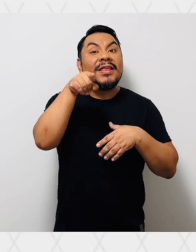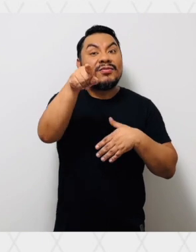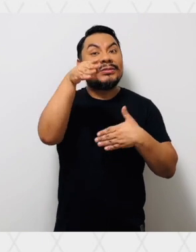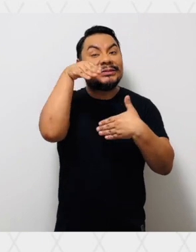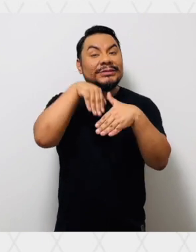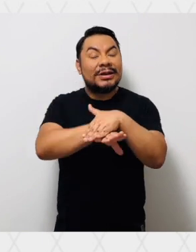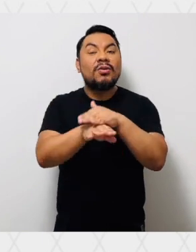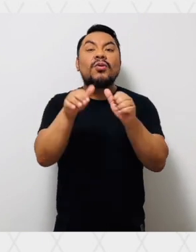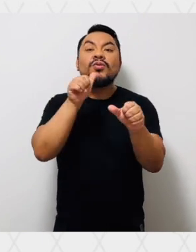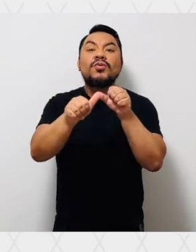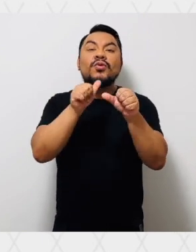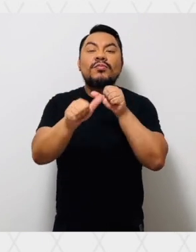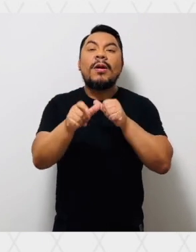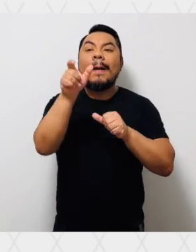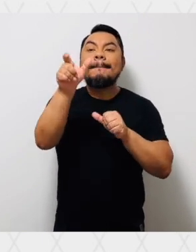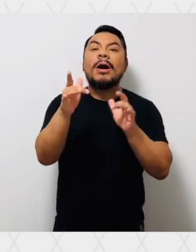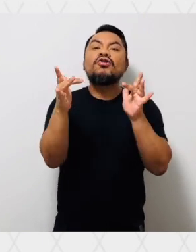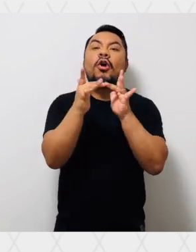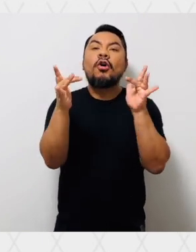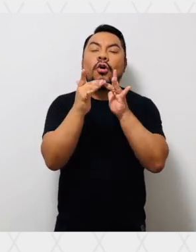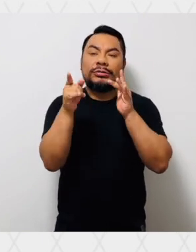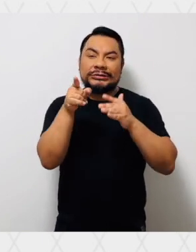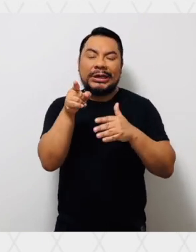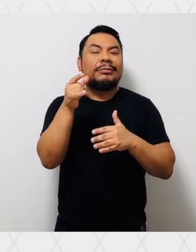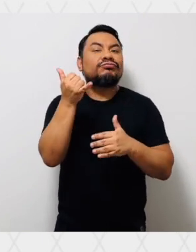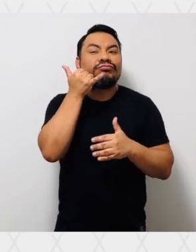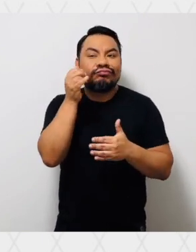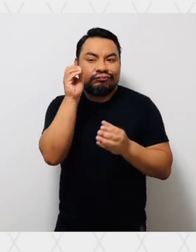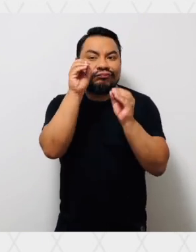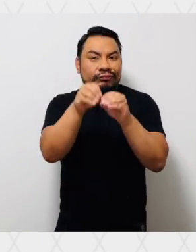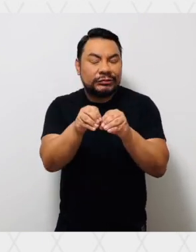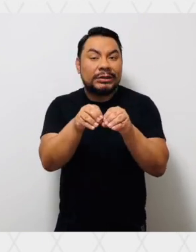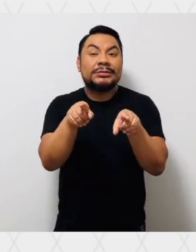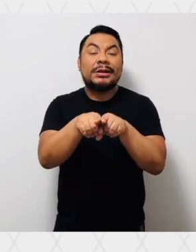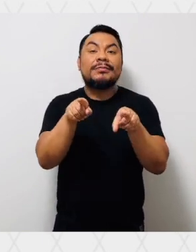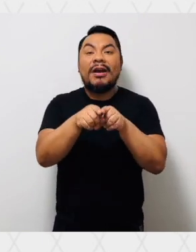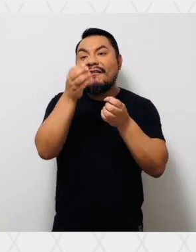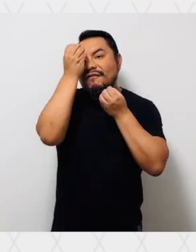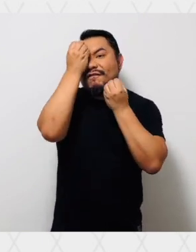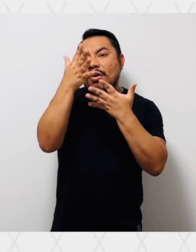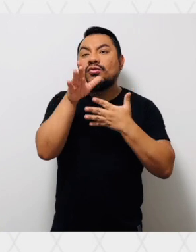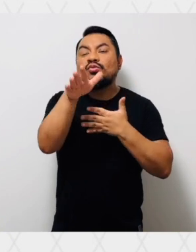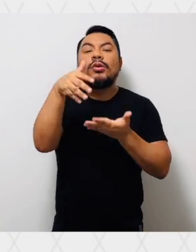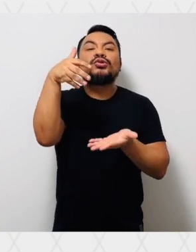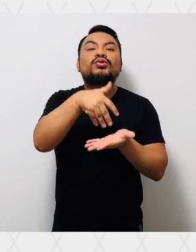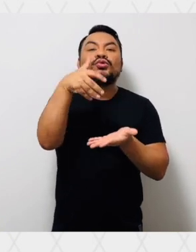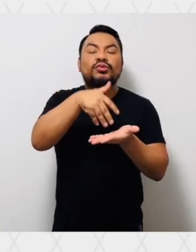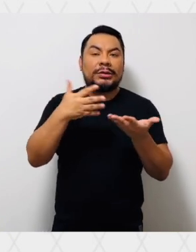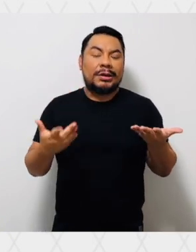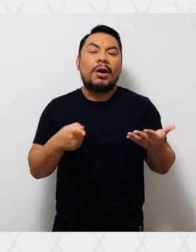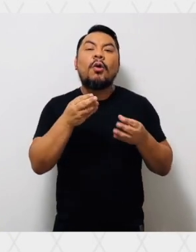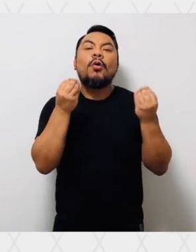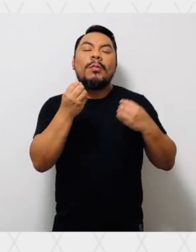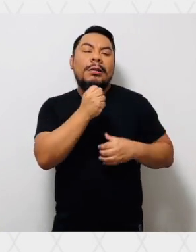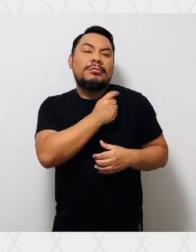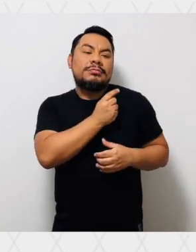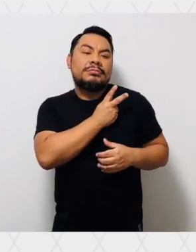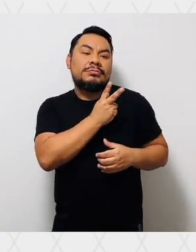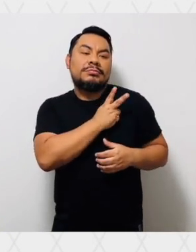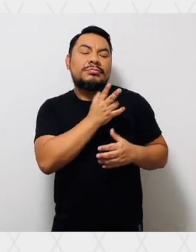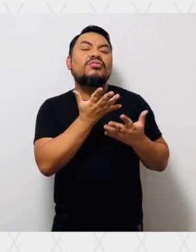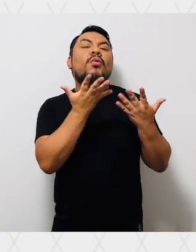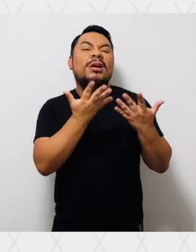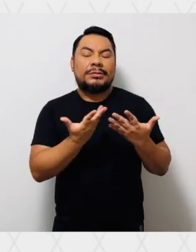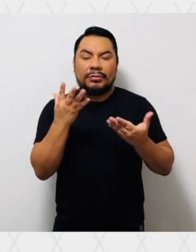También deberás ingresar un número de un contacto de referencia. Luego, ingresa la información de tus estudios, como el grado de